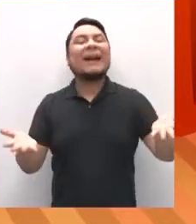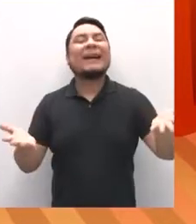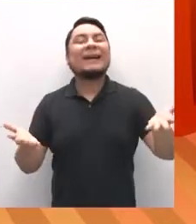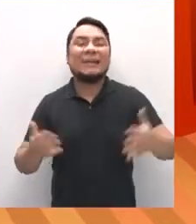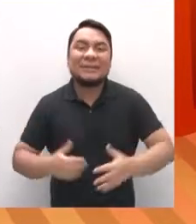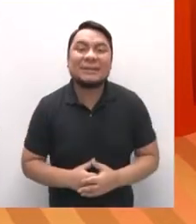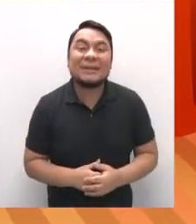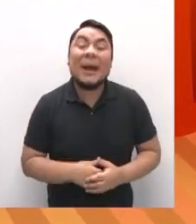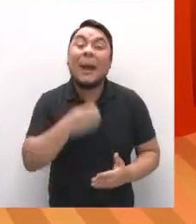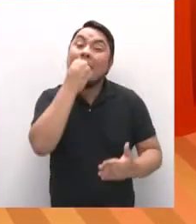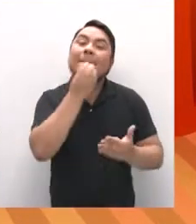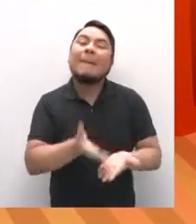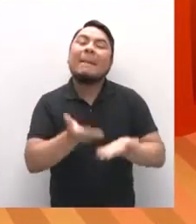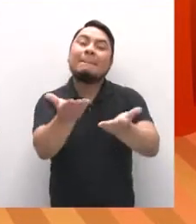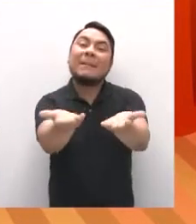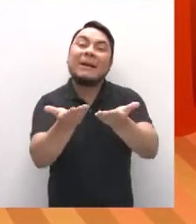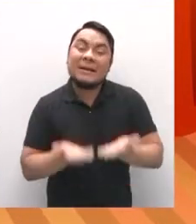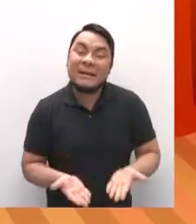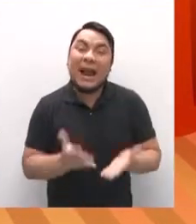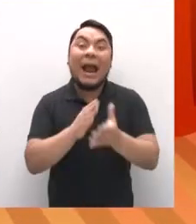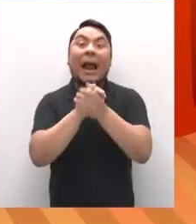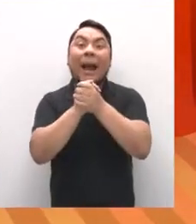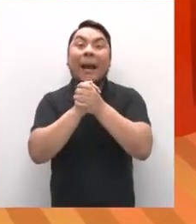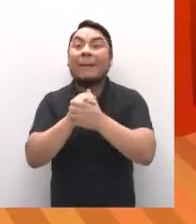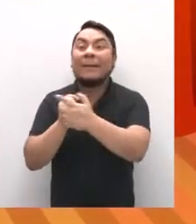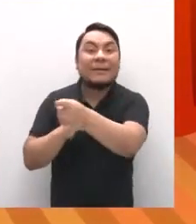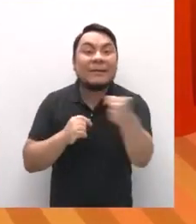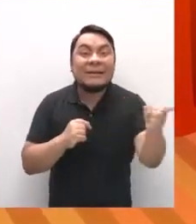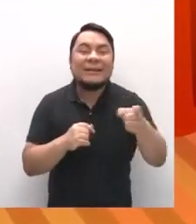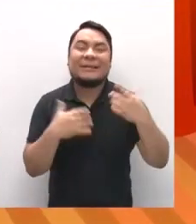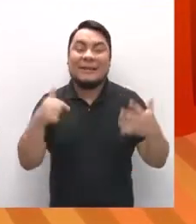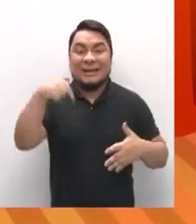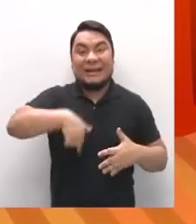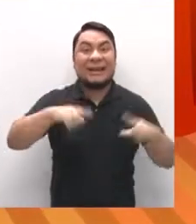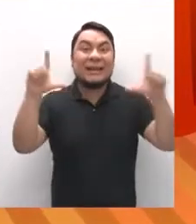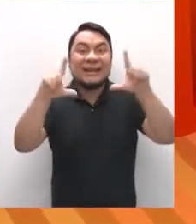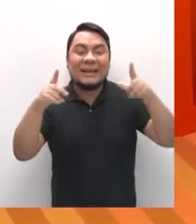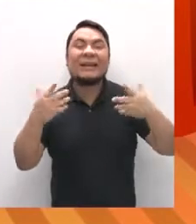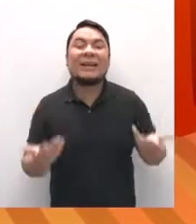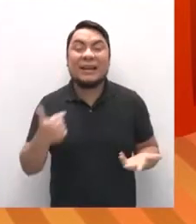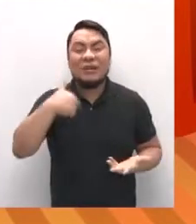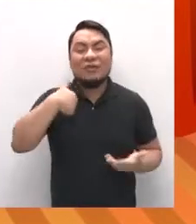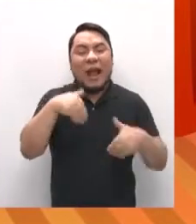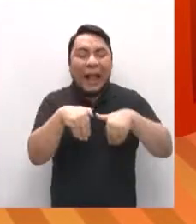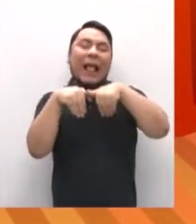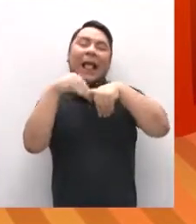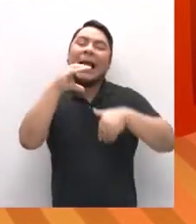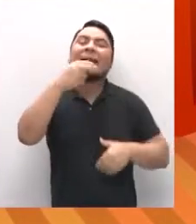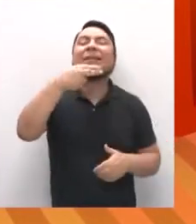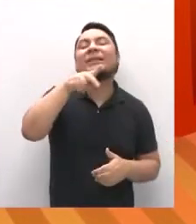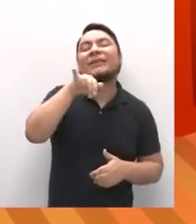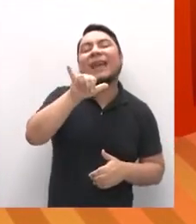¡Tarán! Bienvenidos amigos y amigas. Este es el programa del pago Chancay.